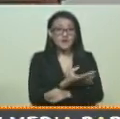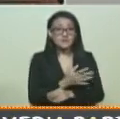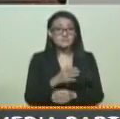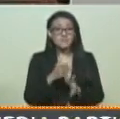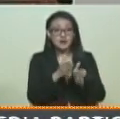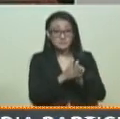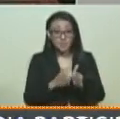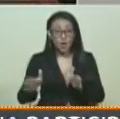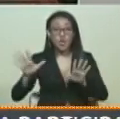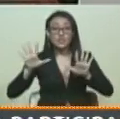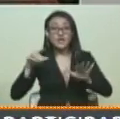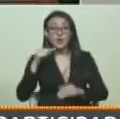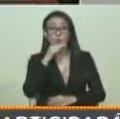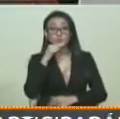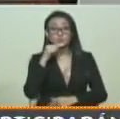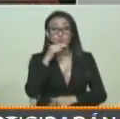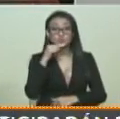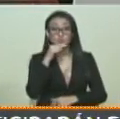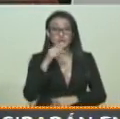de octubre.